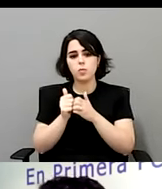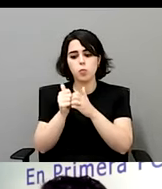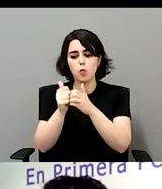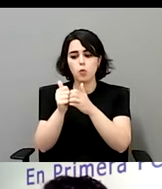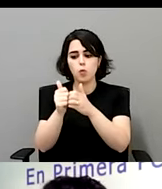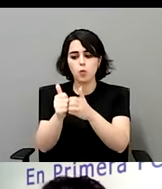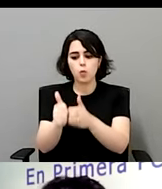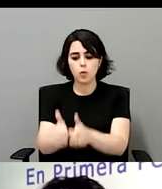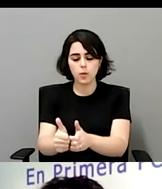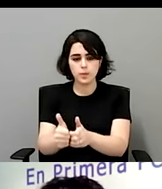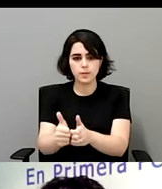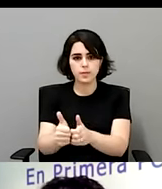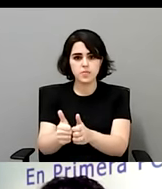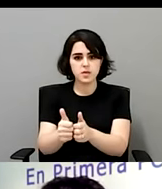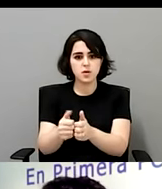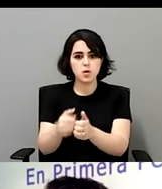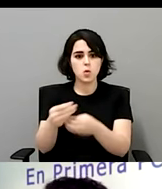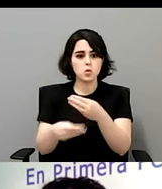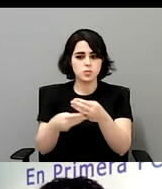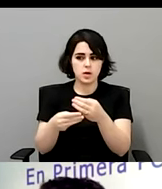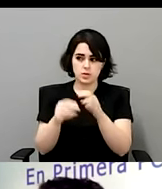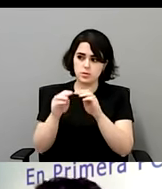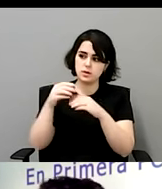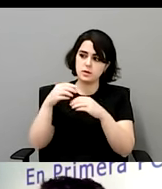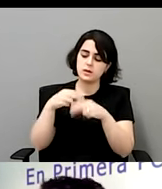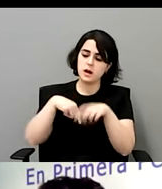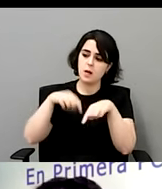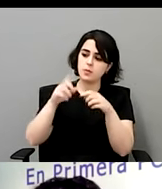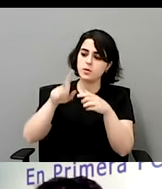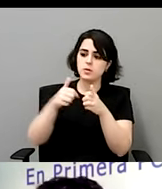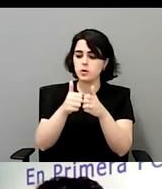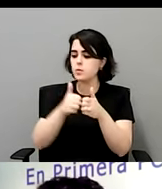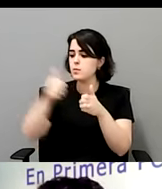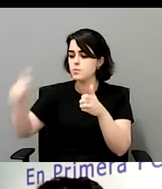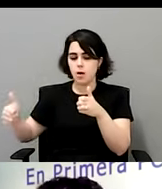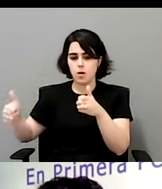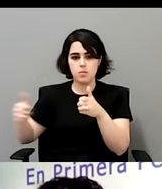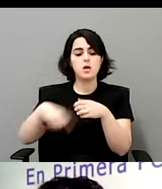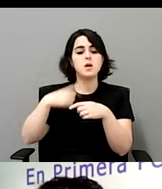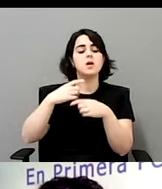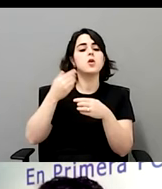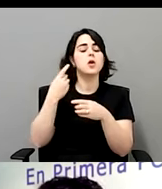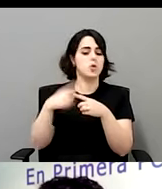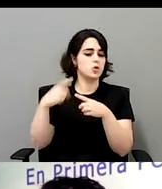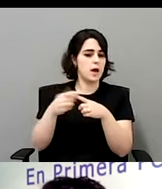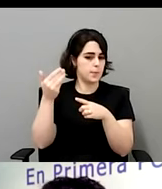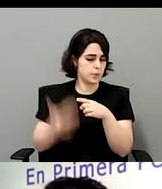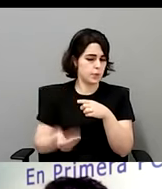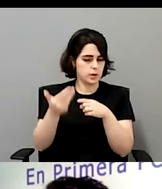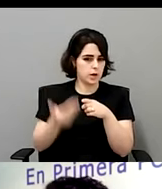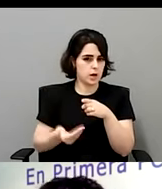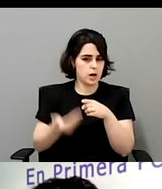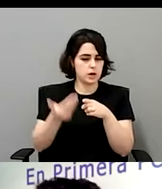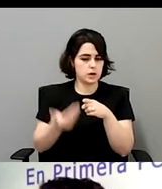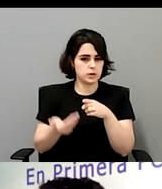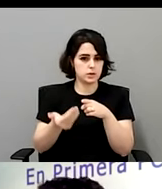sitio utilizando su transporte y se va. Y una cosa importante que a mí se me